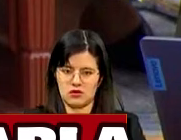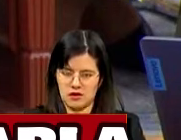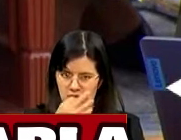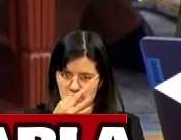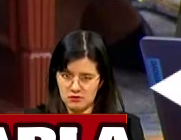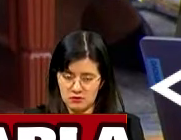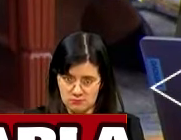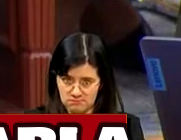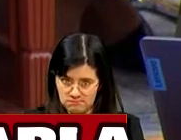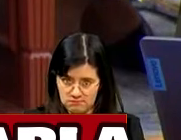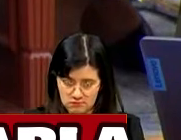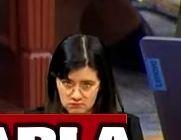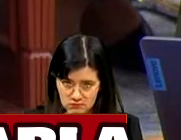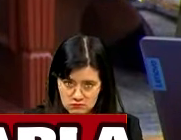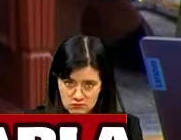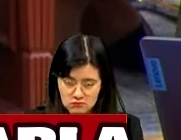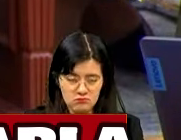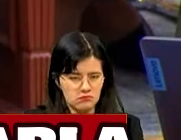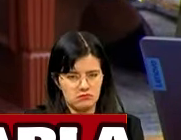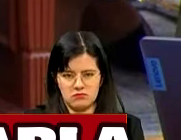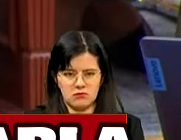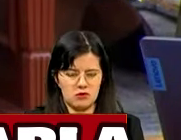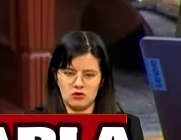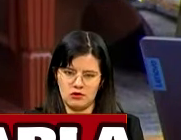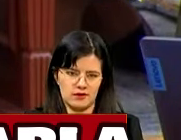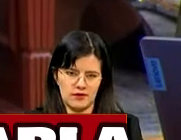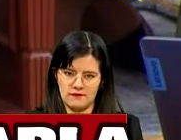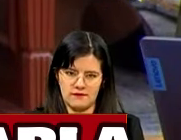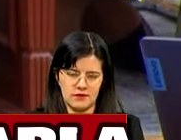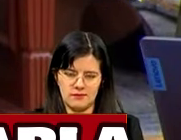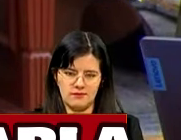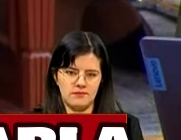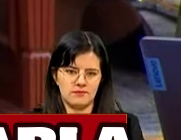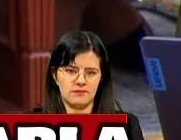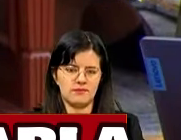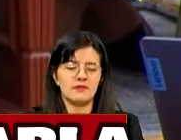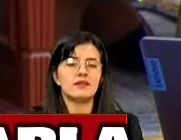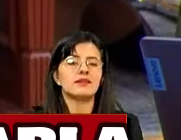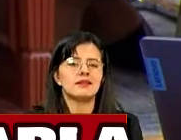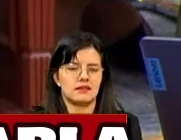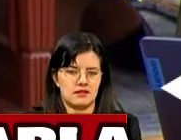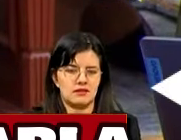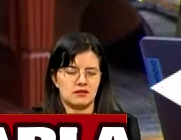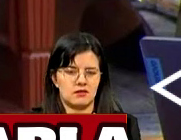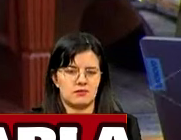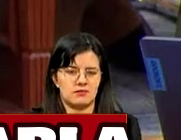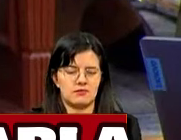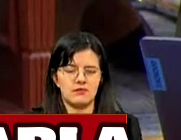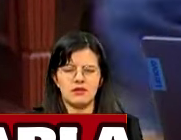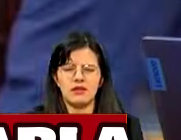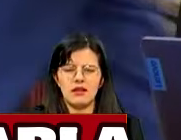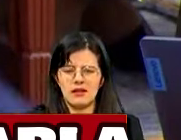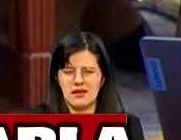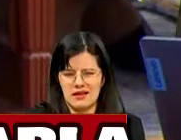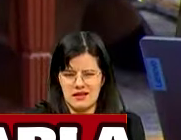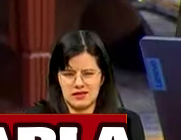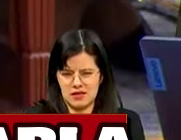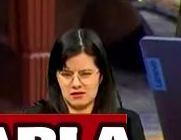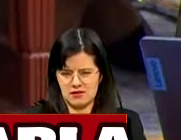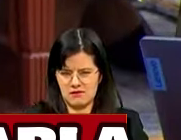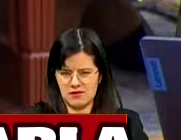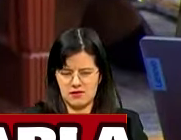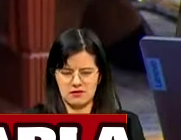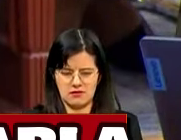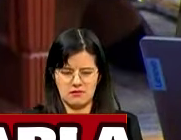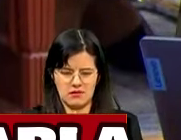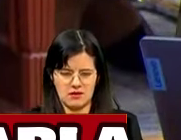no se puede permitir por parte de ningún partido político. Tercera, los actos de precampaña entonces